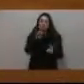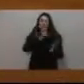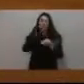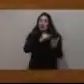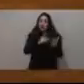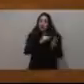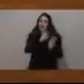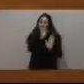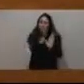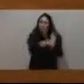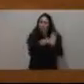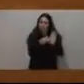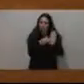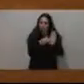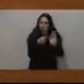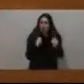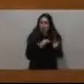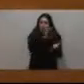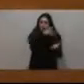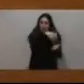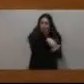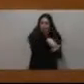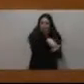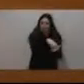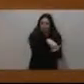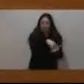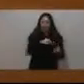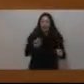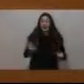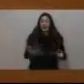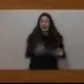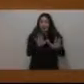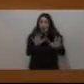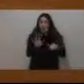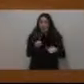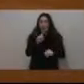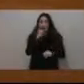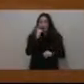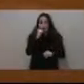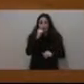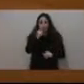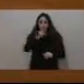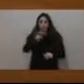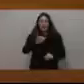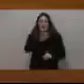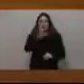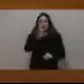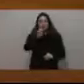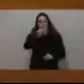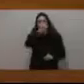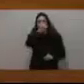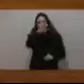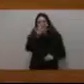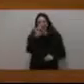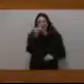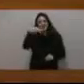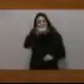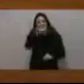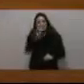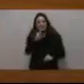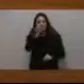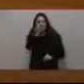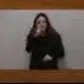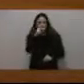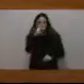regasificadora. Palacio de la Junta General, 10 de junio de 2005, Ovidio Sánchez Díaz, portavoz. Este es solo